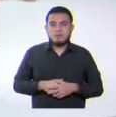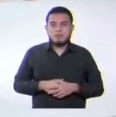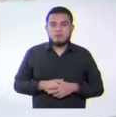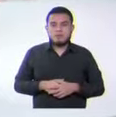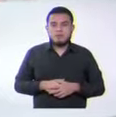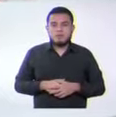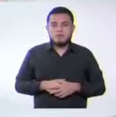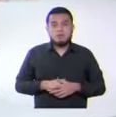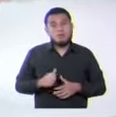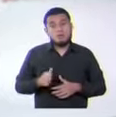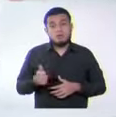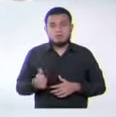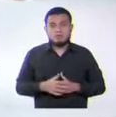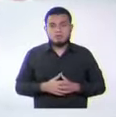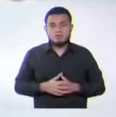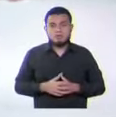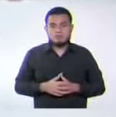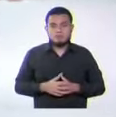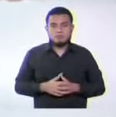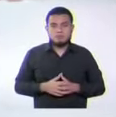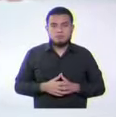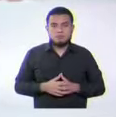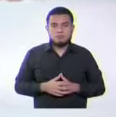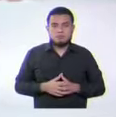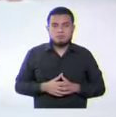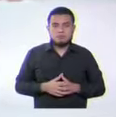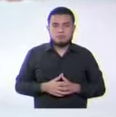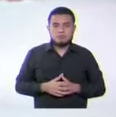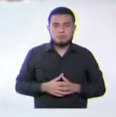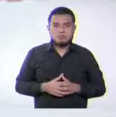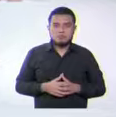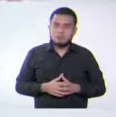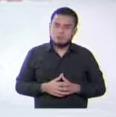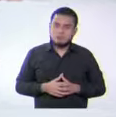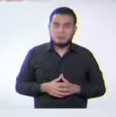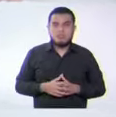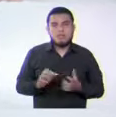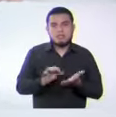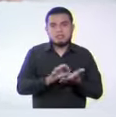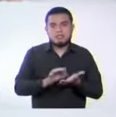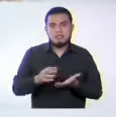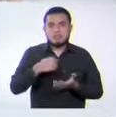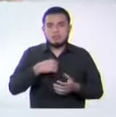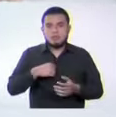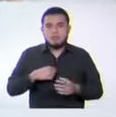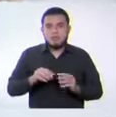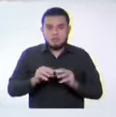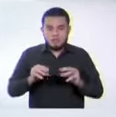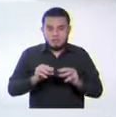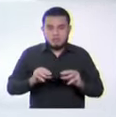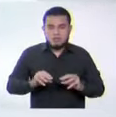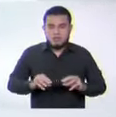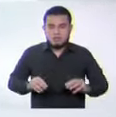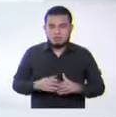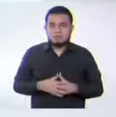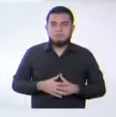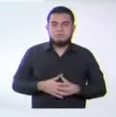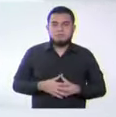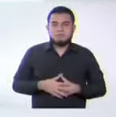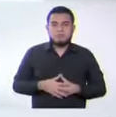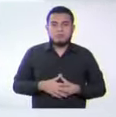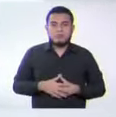y en la otra parte utilizaré las semillas. Si te fijas, las he dividido en 2 partes